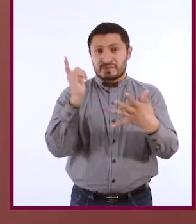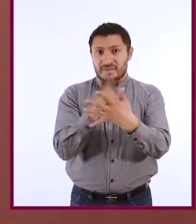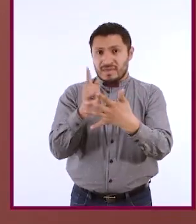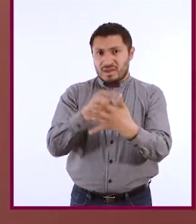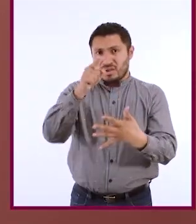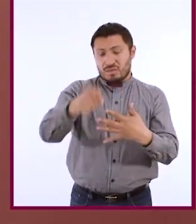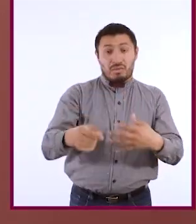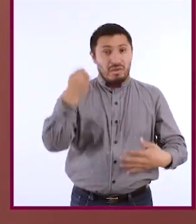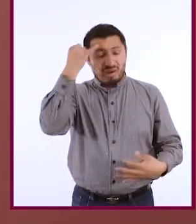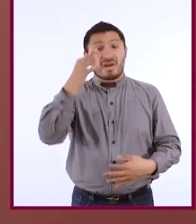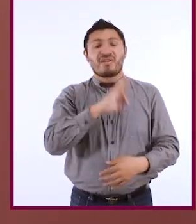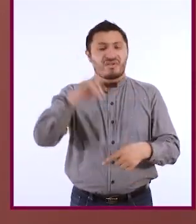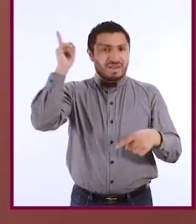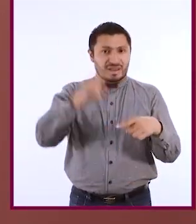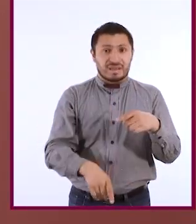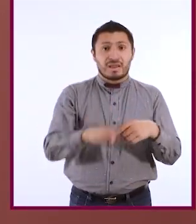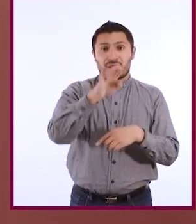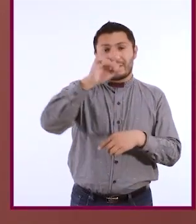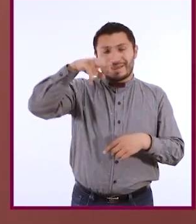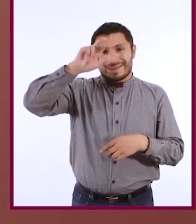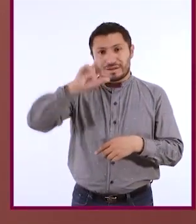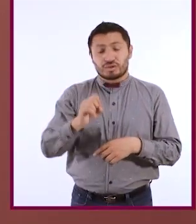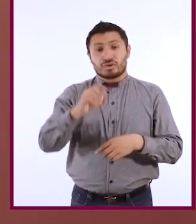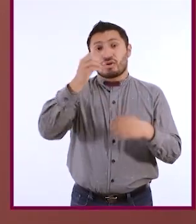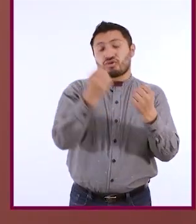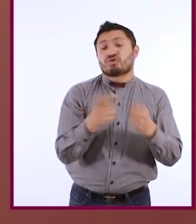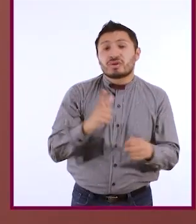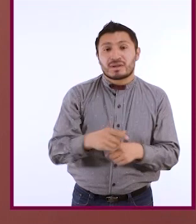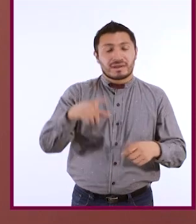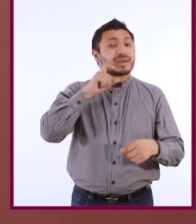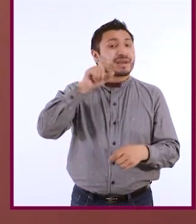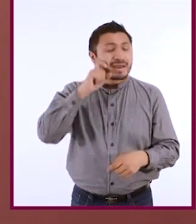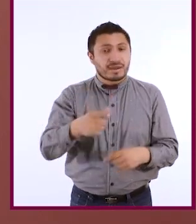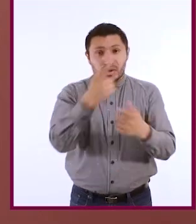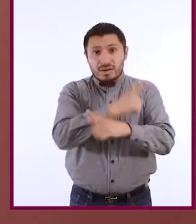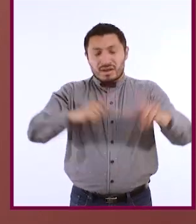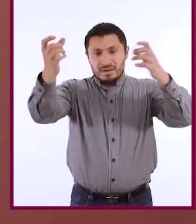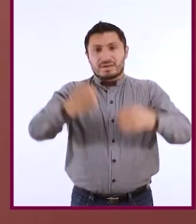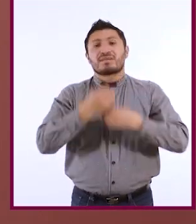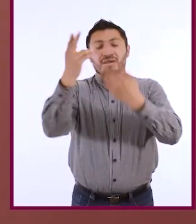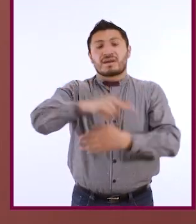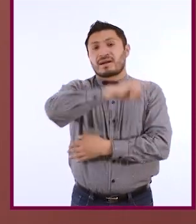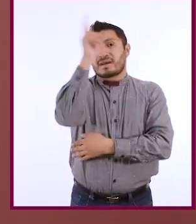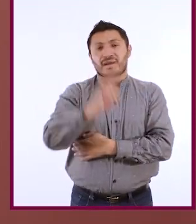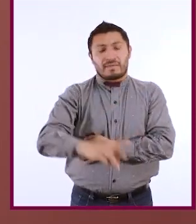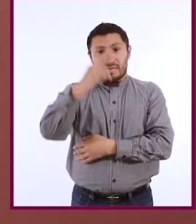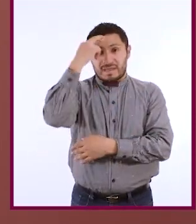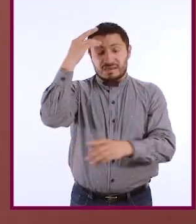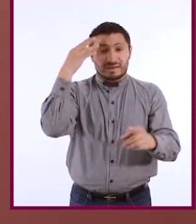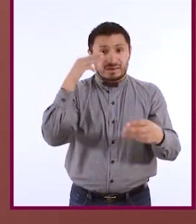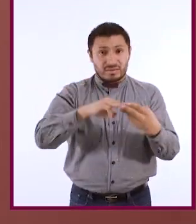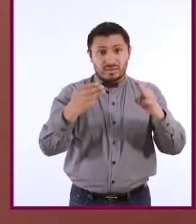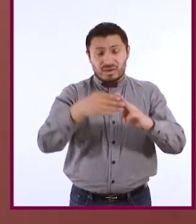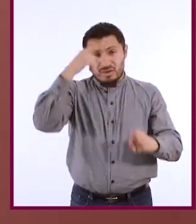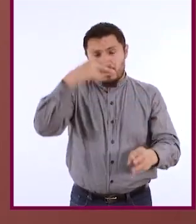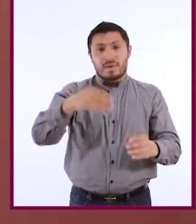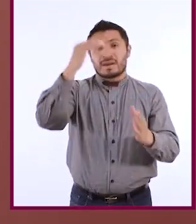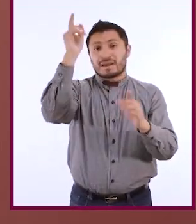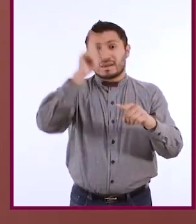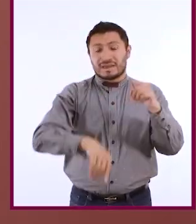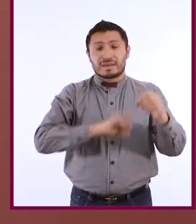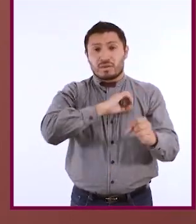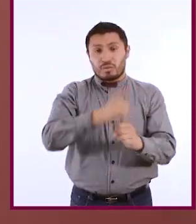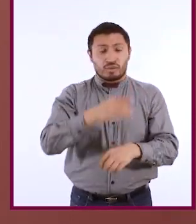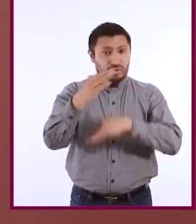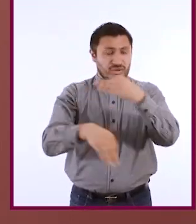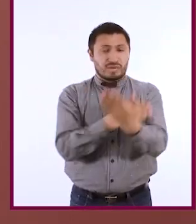Rompe los estereotipos, binarios y sociales. El género y la libertad de expresión nunca deben de ser razón para tener menos oportunidades que